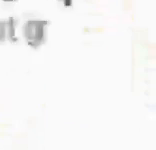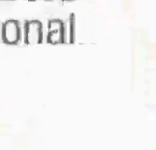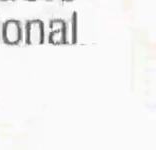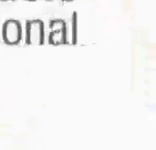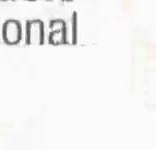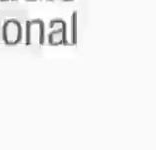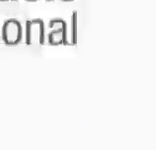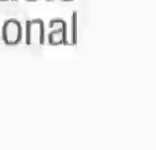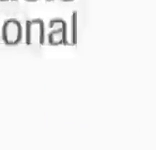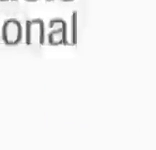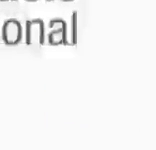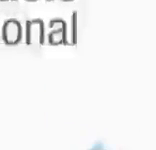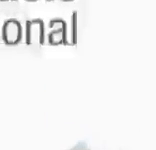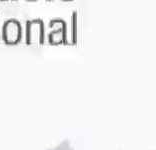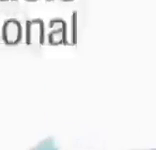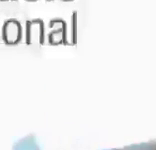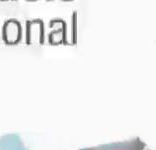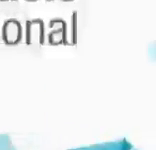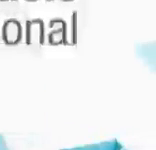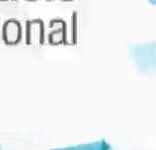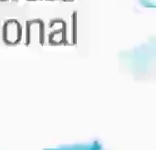Fin de espacio promocional.